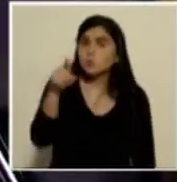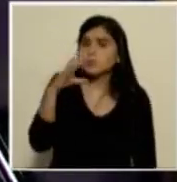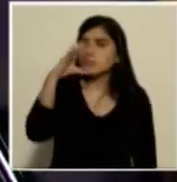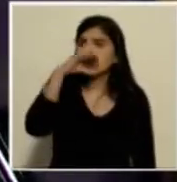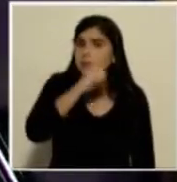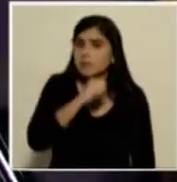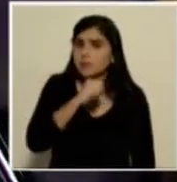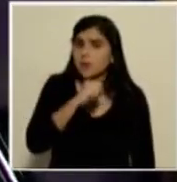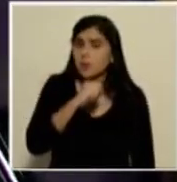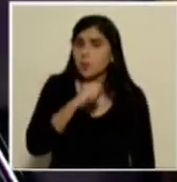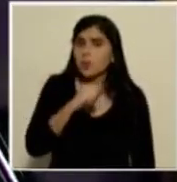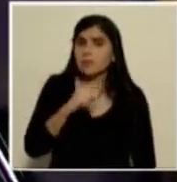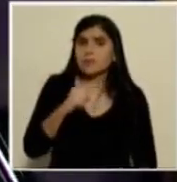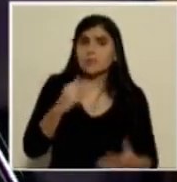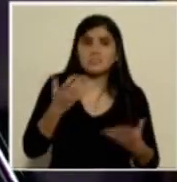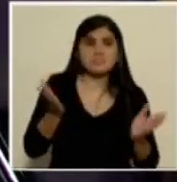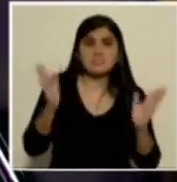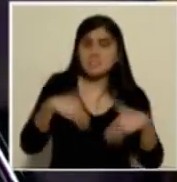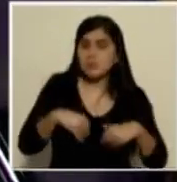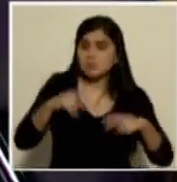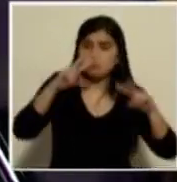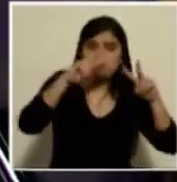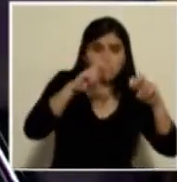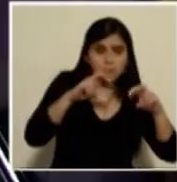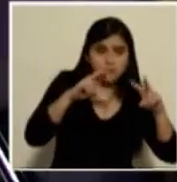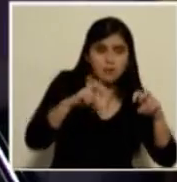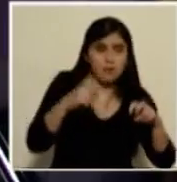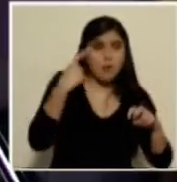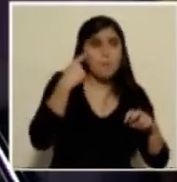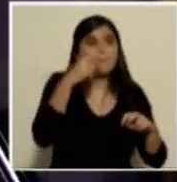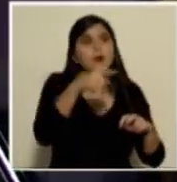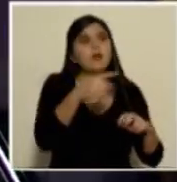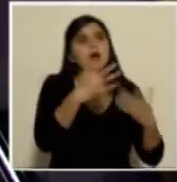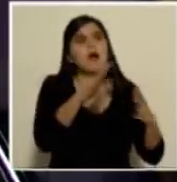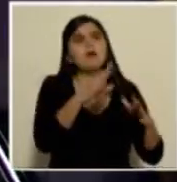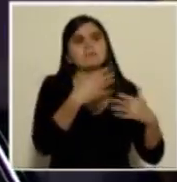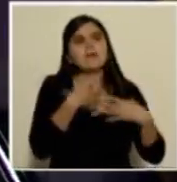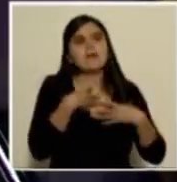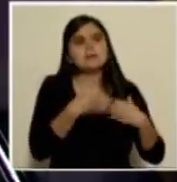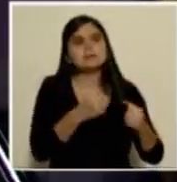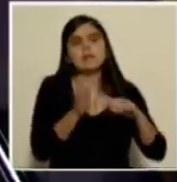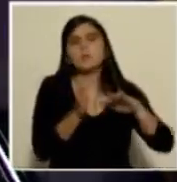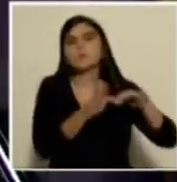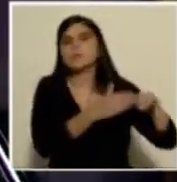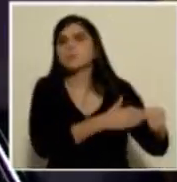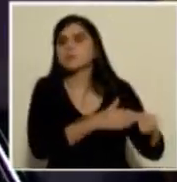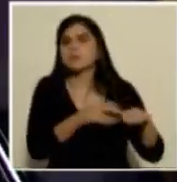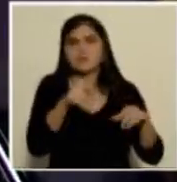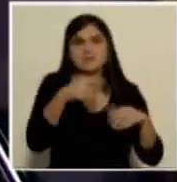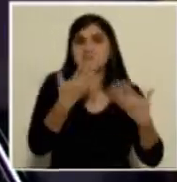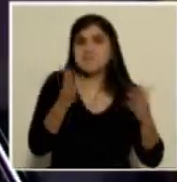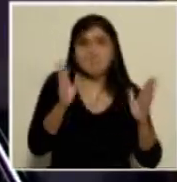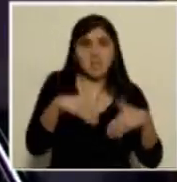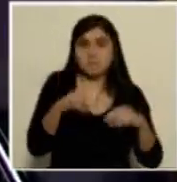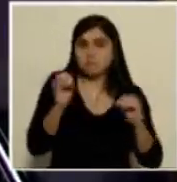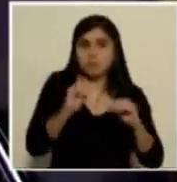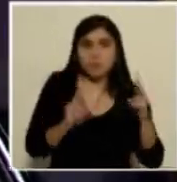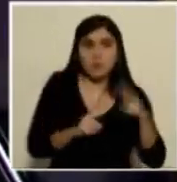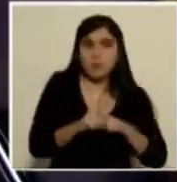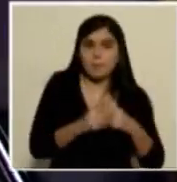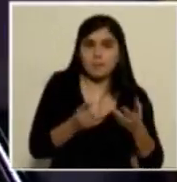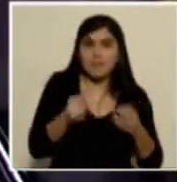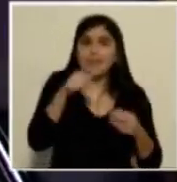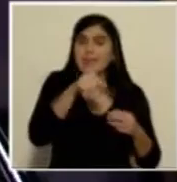hecho de que ya no se esté haciendo testeo para dar de alta a un paciente ha incidido o ha generado algunos otros contagios, don Daniel. Y así